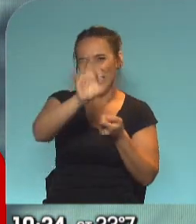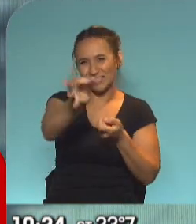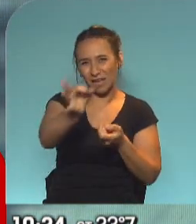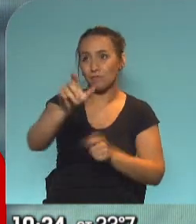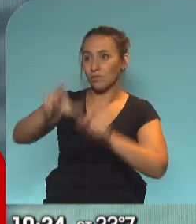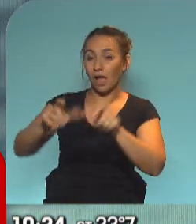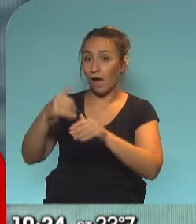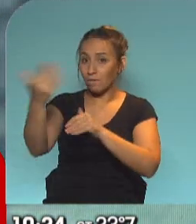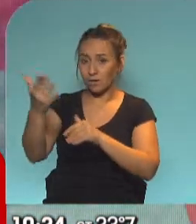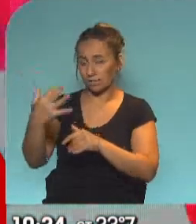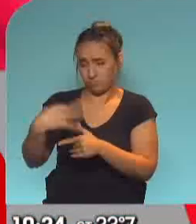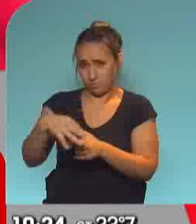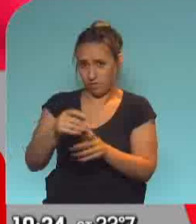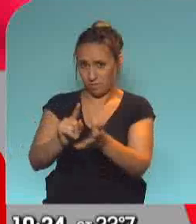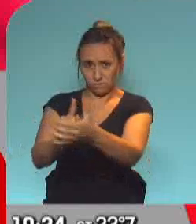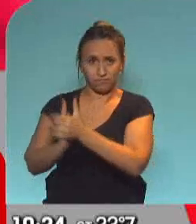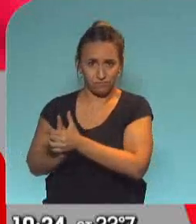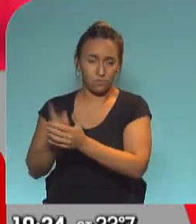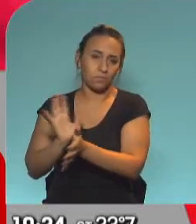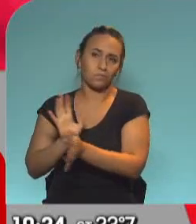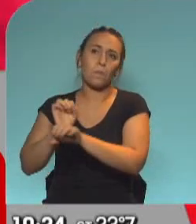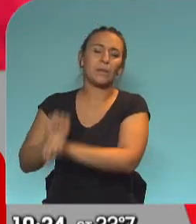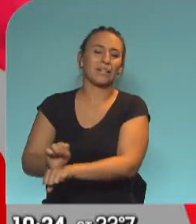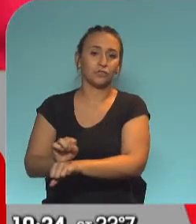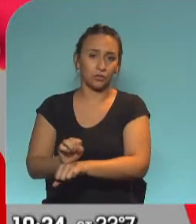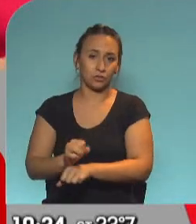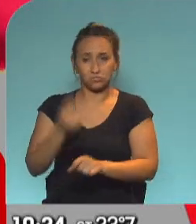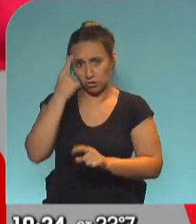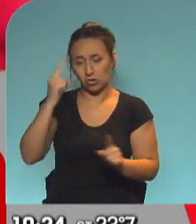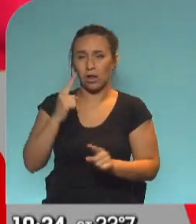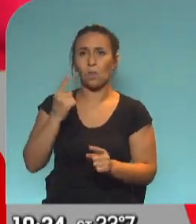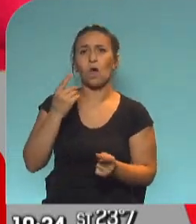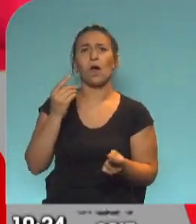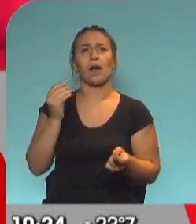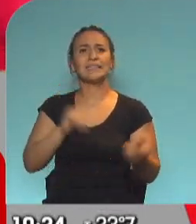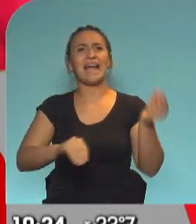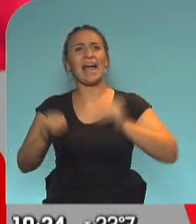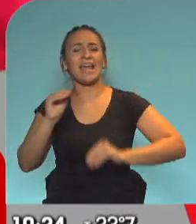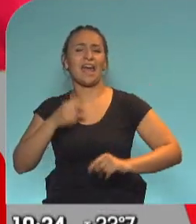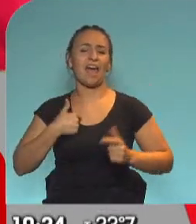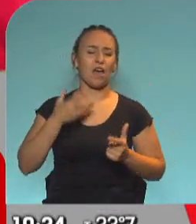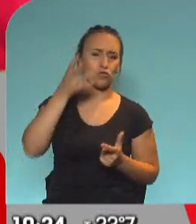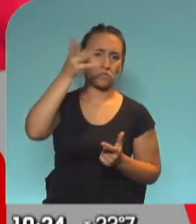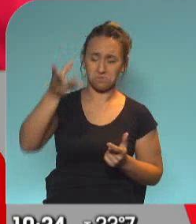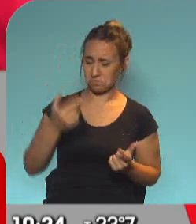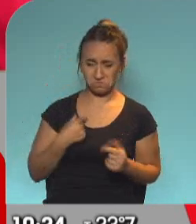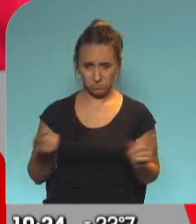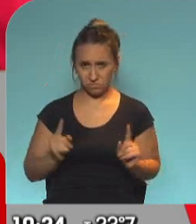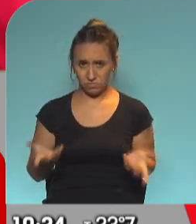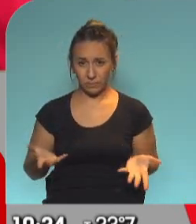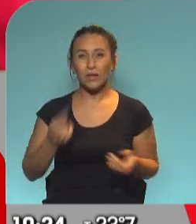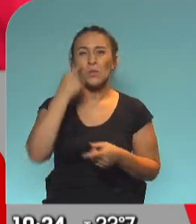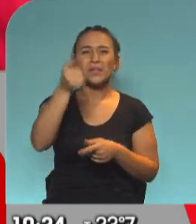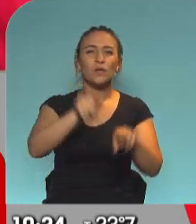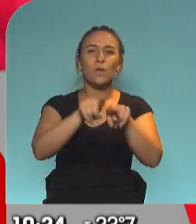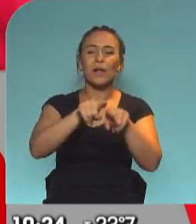lo tiene que agarrar, lo tiene que meter preso, por lo menos. Yo no creo que sea mucho, ¿no? Es un problema de... yo cuando uno tiene